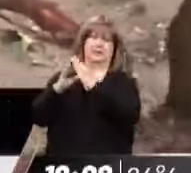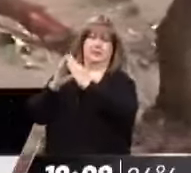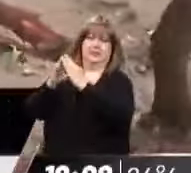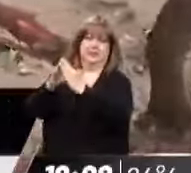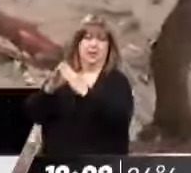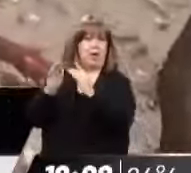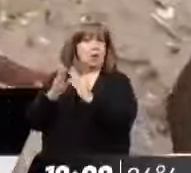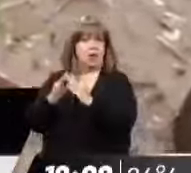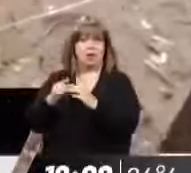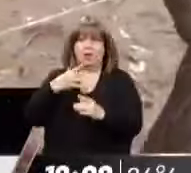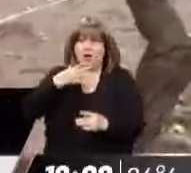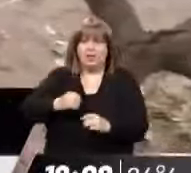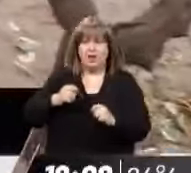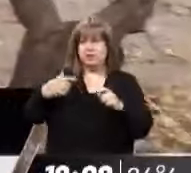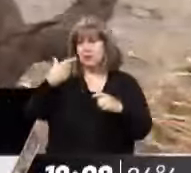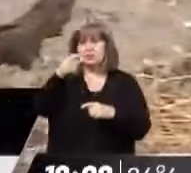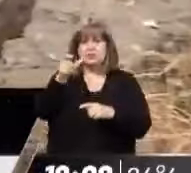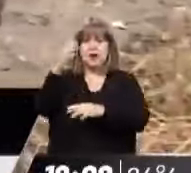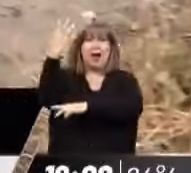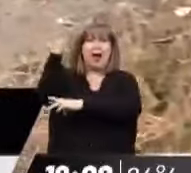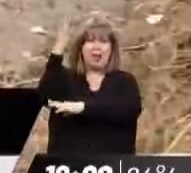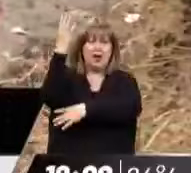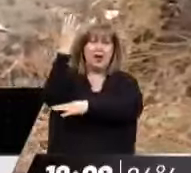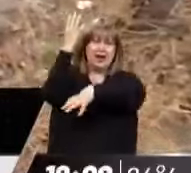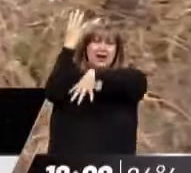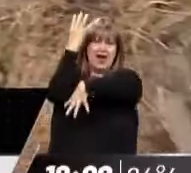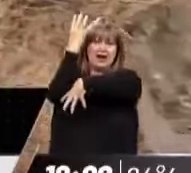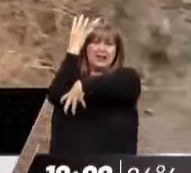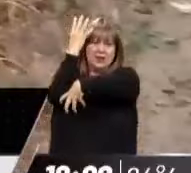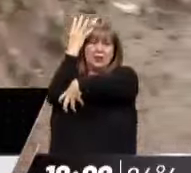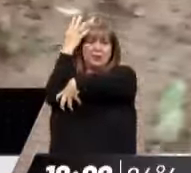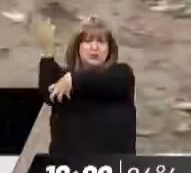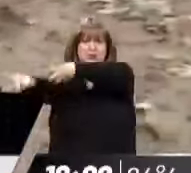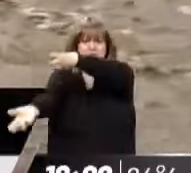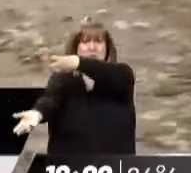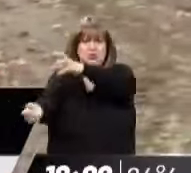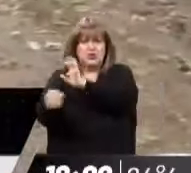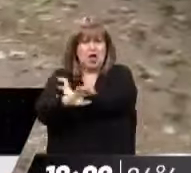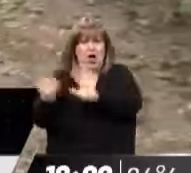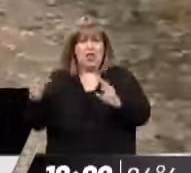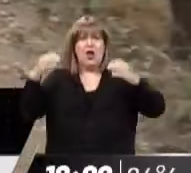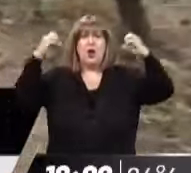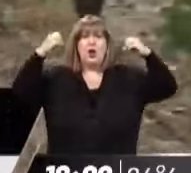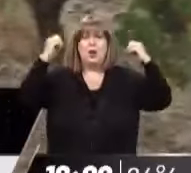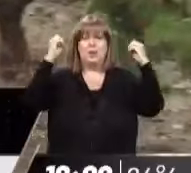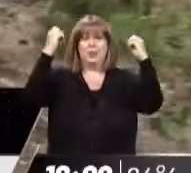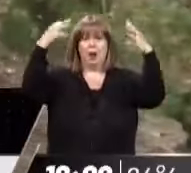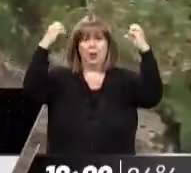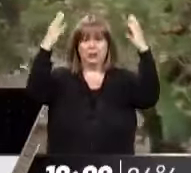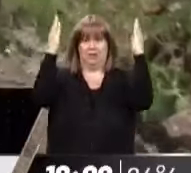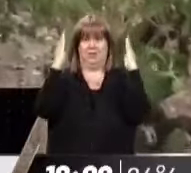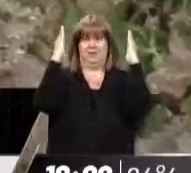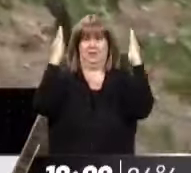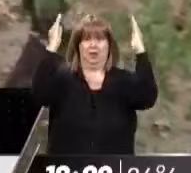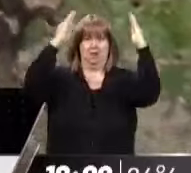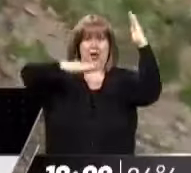realmente son impresionantes, de árboles arrancados de raíz. Sí, los postes de... Los postes de luz. También, ¿no? Arrancados. Que aseguran